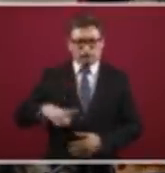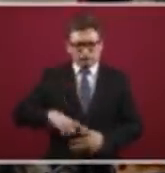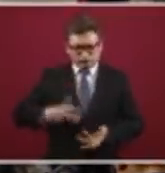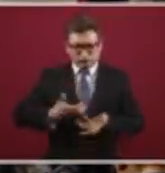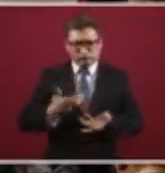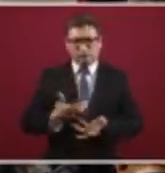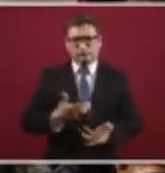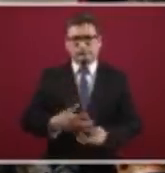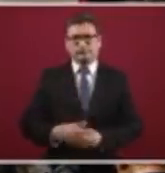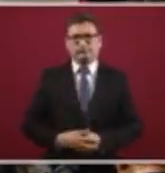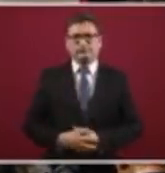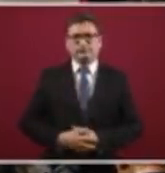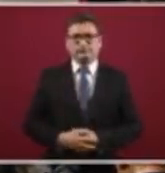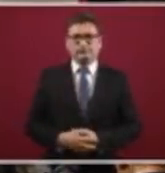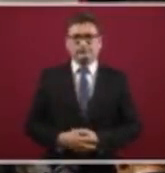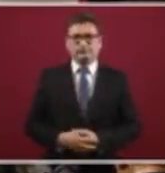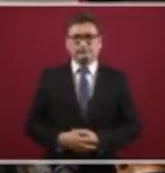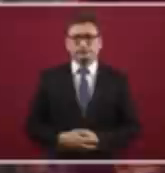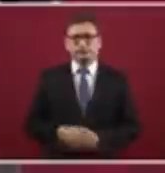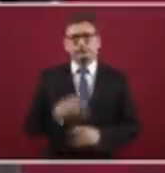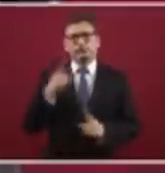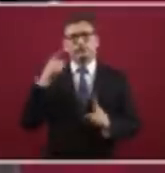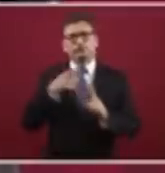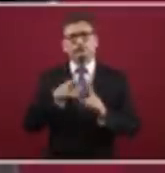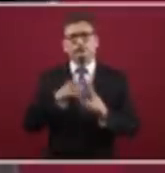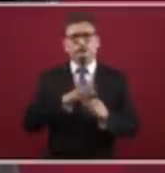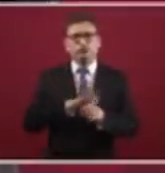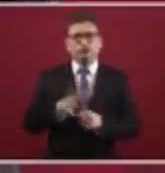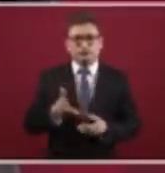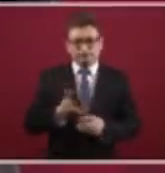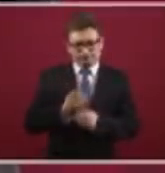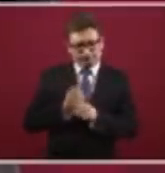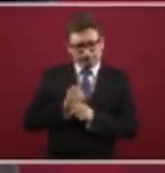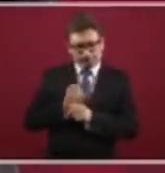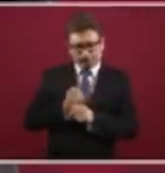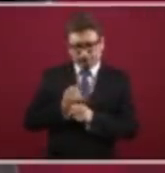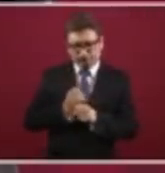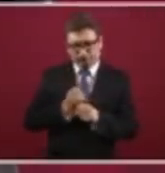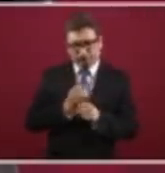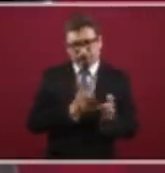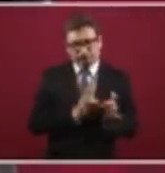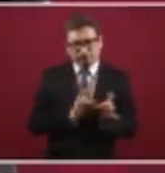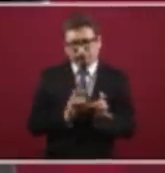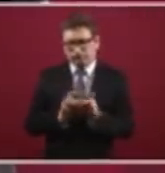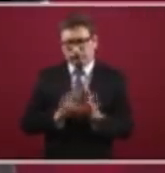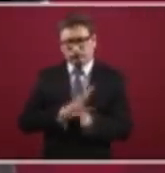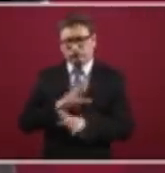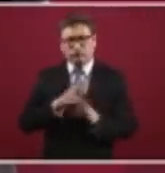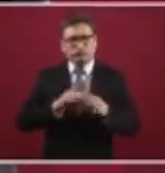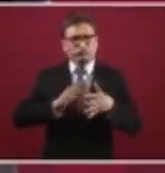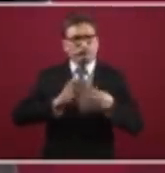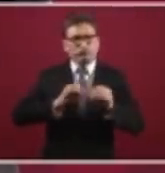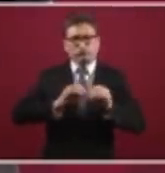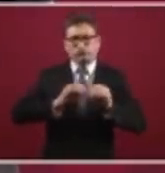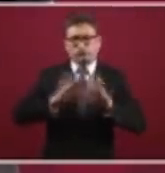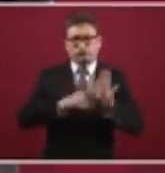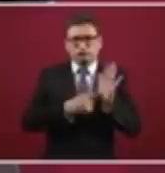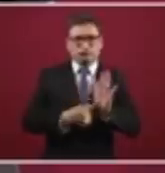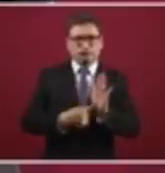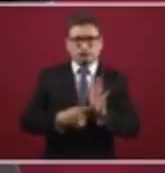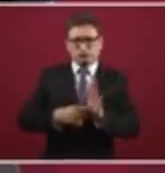la república para esclarecer estos hechos conocer la